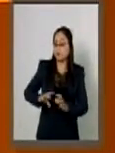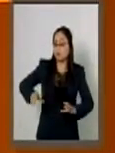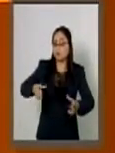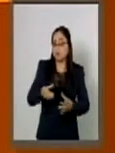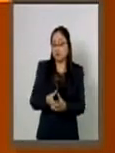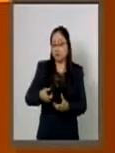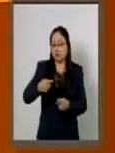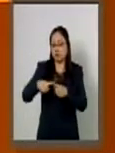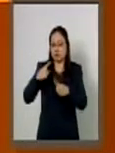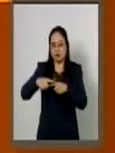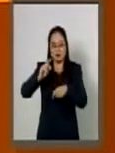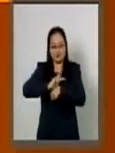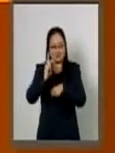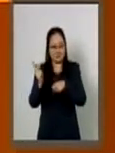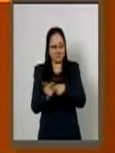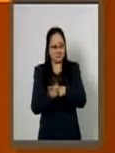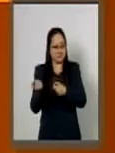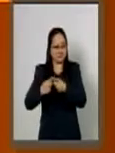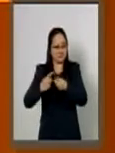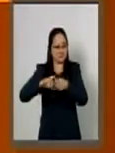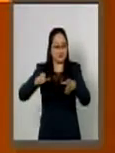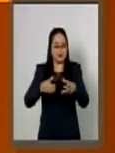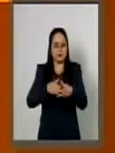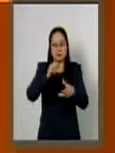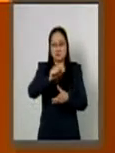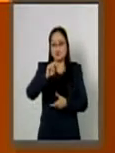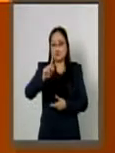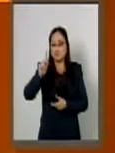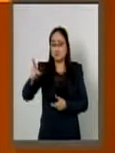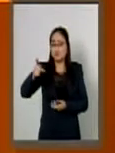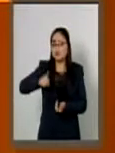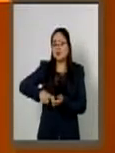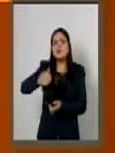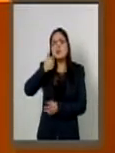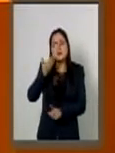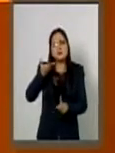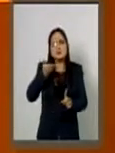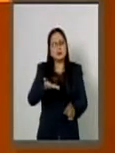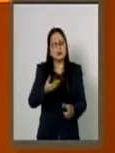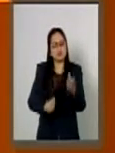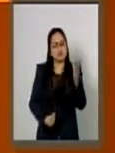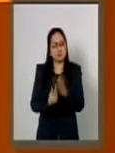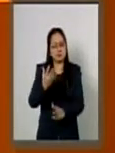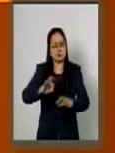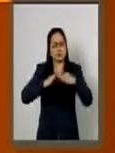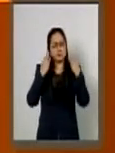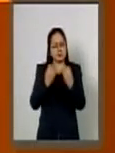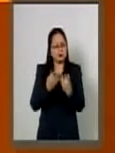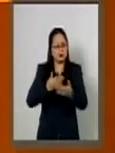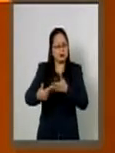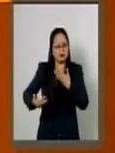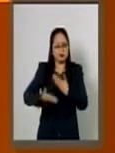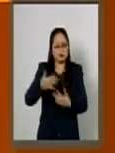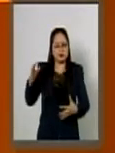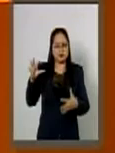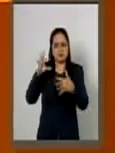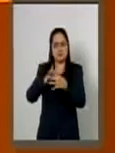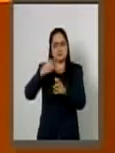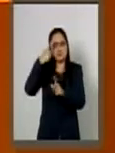estados asociados de la Alianza del Pacífico, se vislumbra como un mecanismo novedoso para